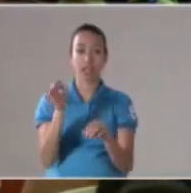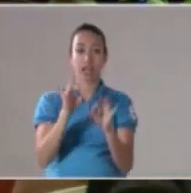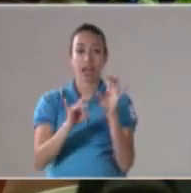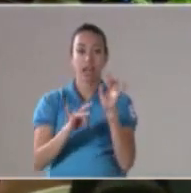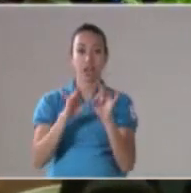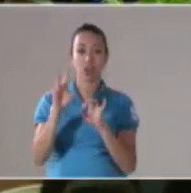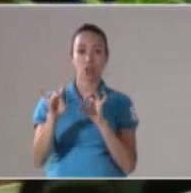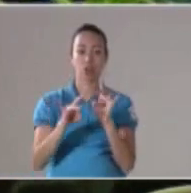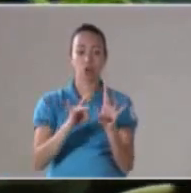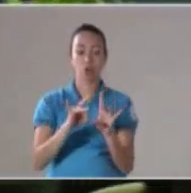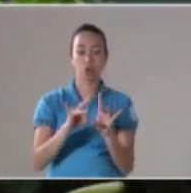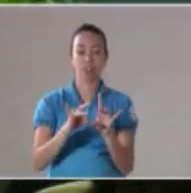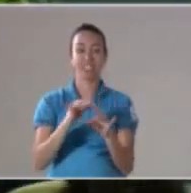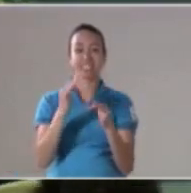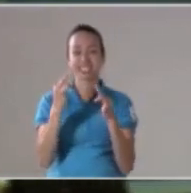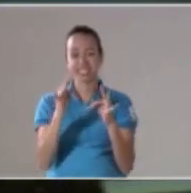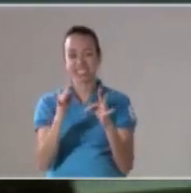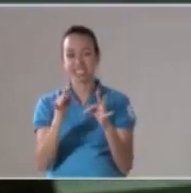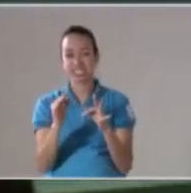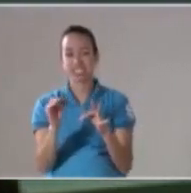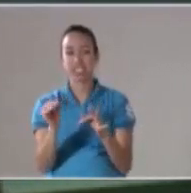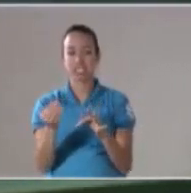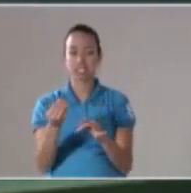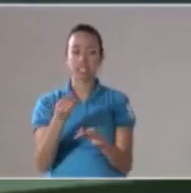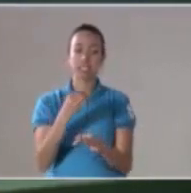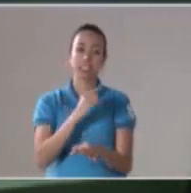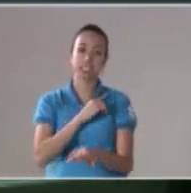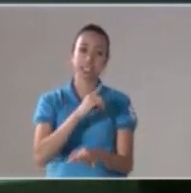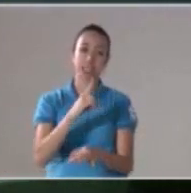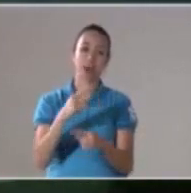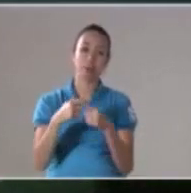procura que sea por amor a su nombre.